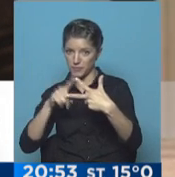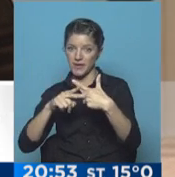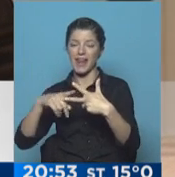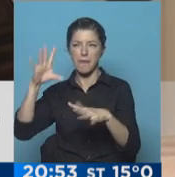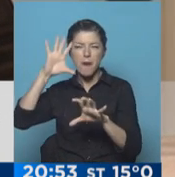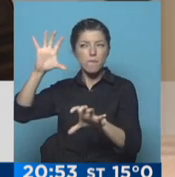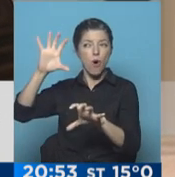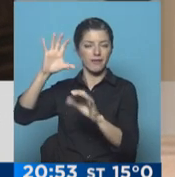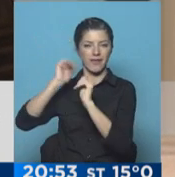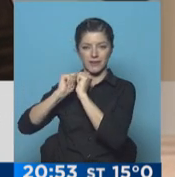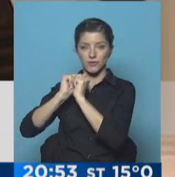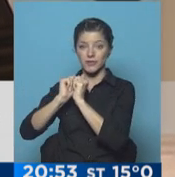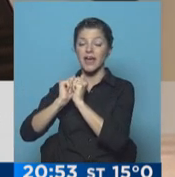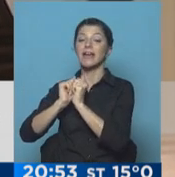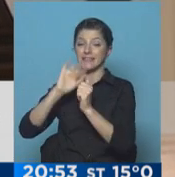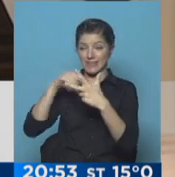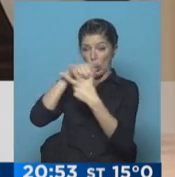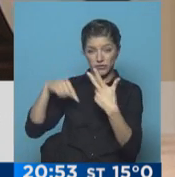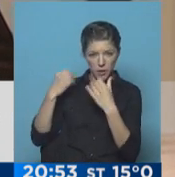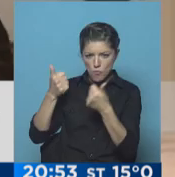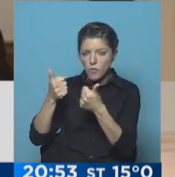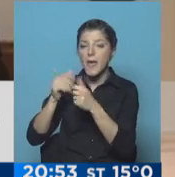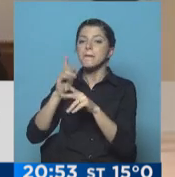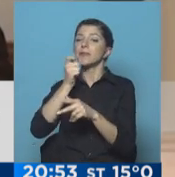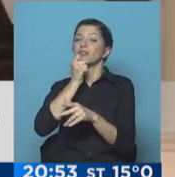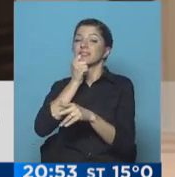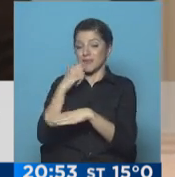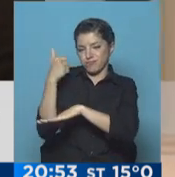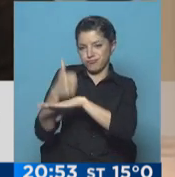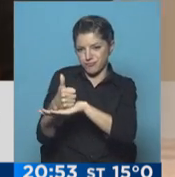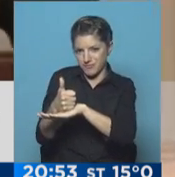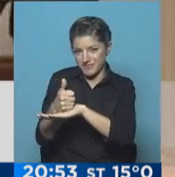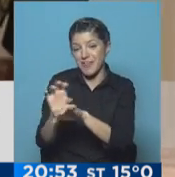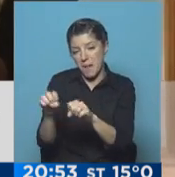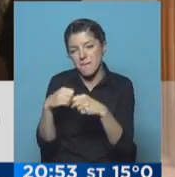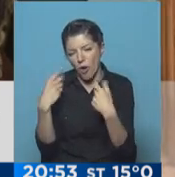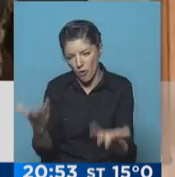la historia, pero servirían mucho más si estuvieran aquí con nosotros. Hugo,